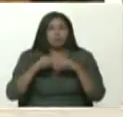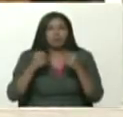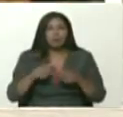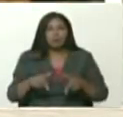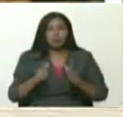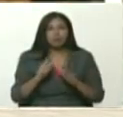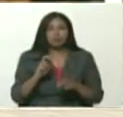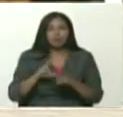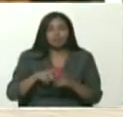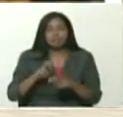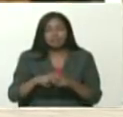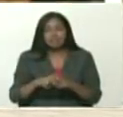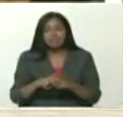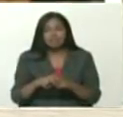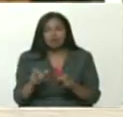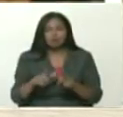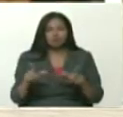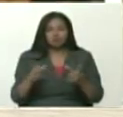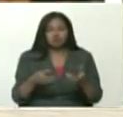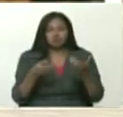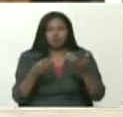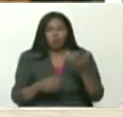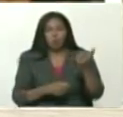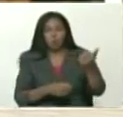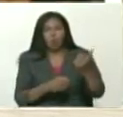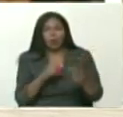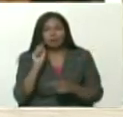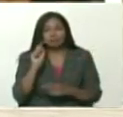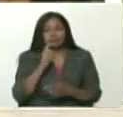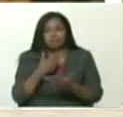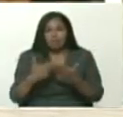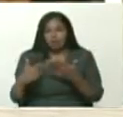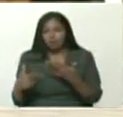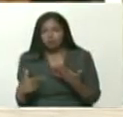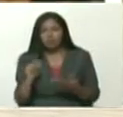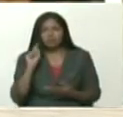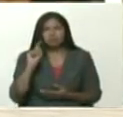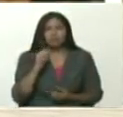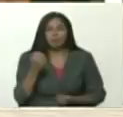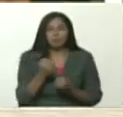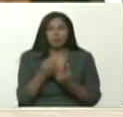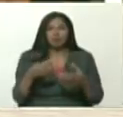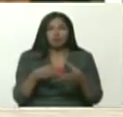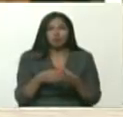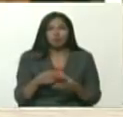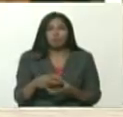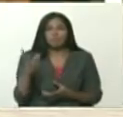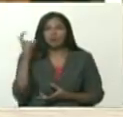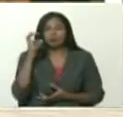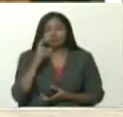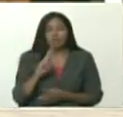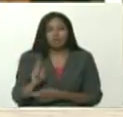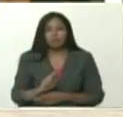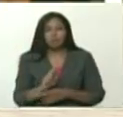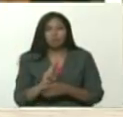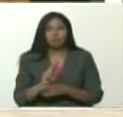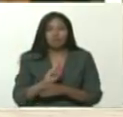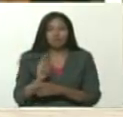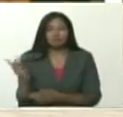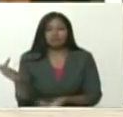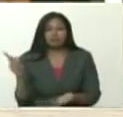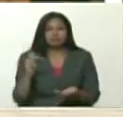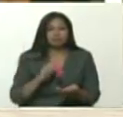la silla, el paral, el micrófono. Vamos a apoyar al equipo para escucharlo, porque están llegando de